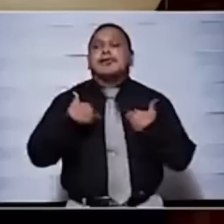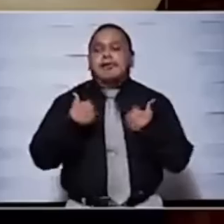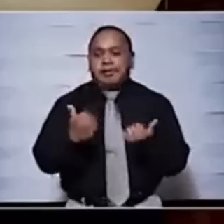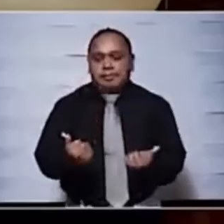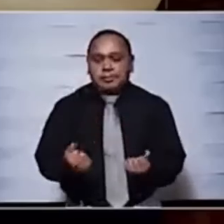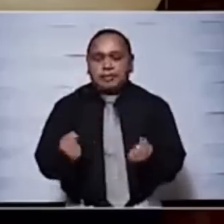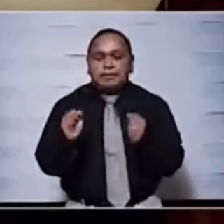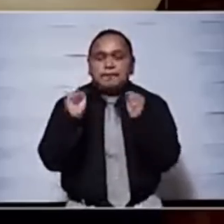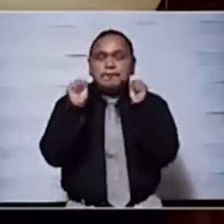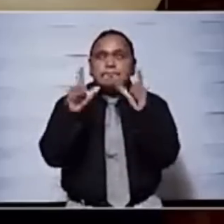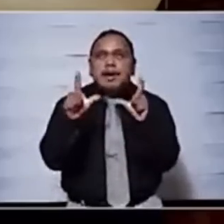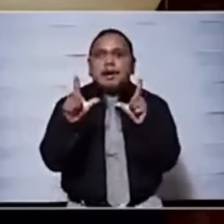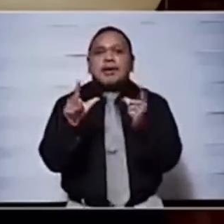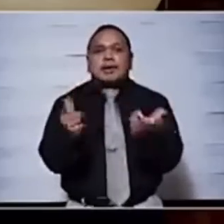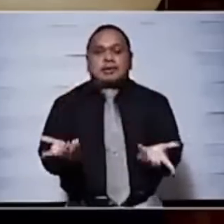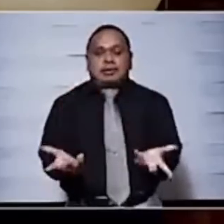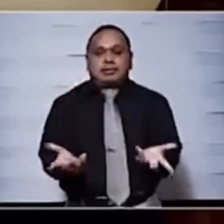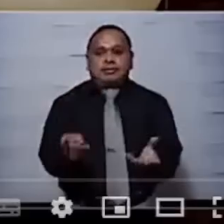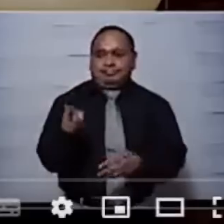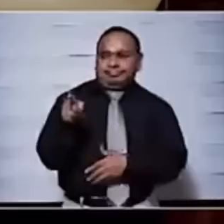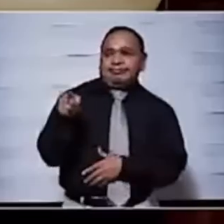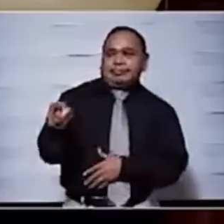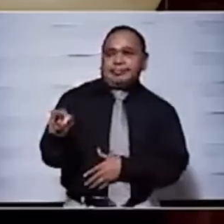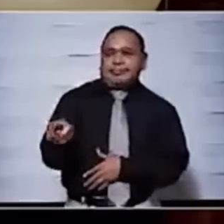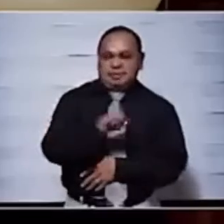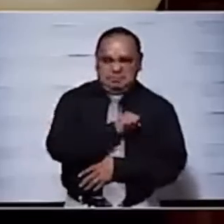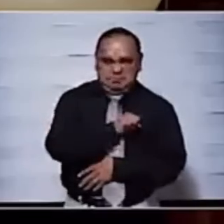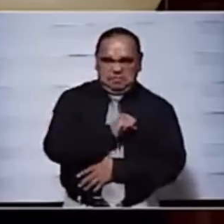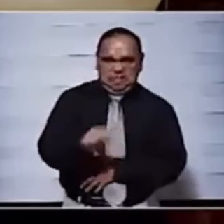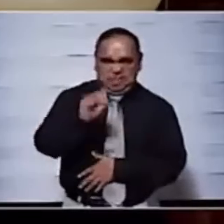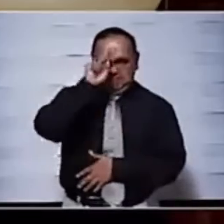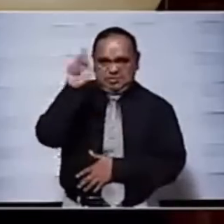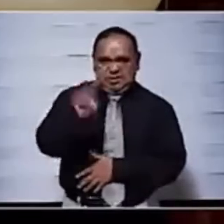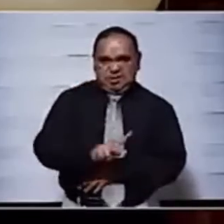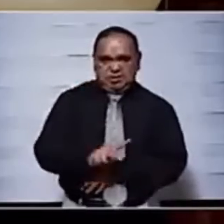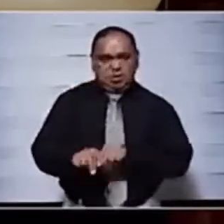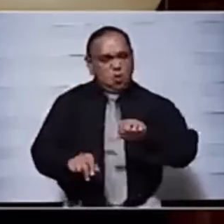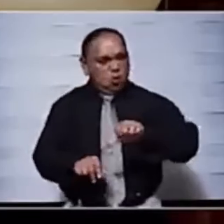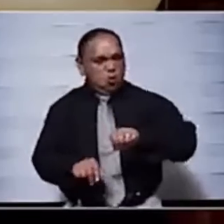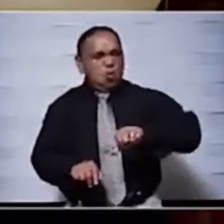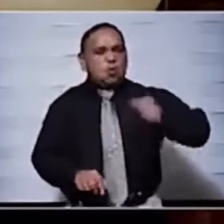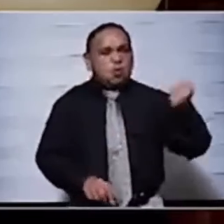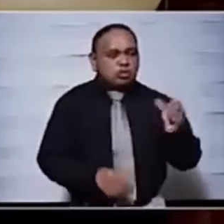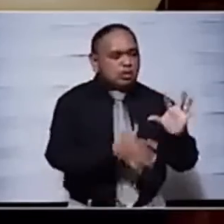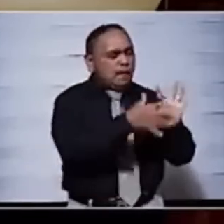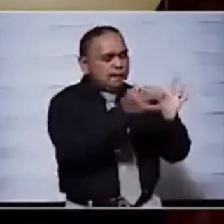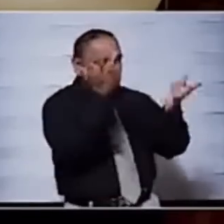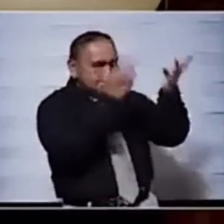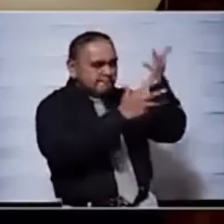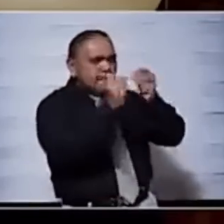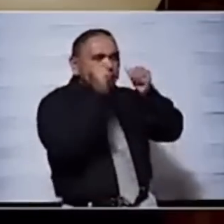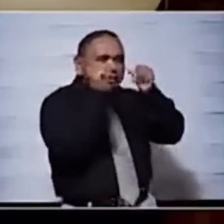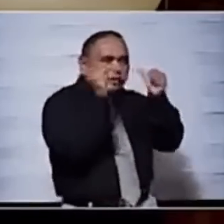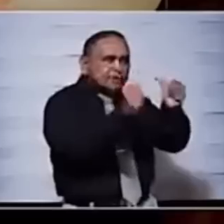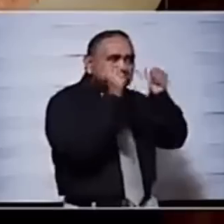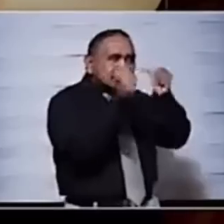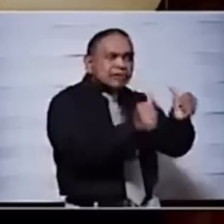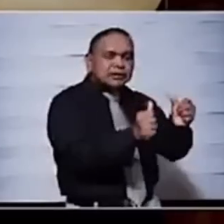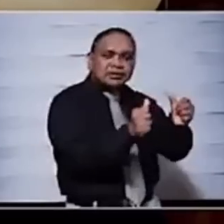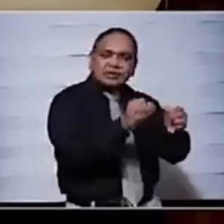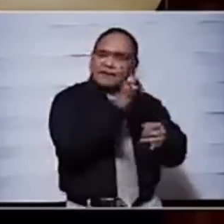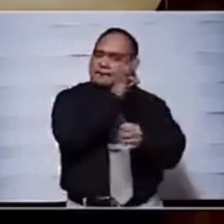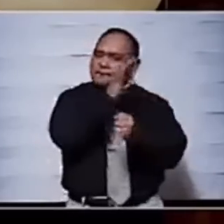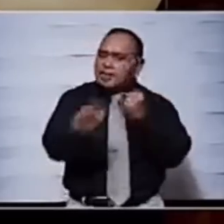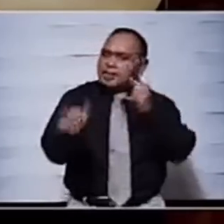el juego a una gente que es perversa. Que lo analicen, que oigan otras voces y que lleguen a una conclusión, porque lo único que